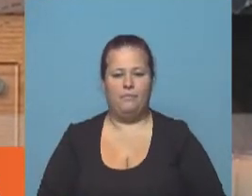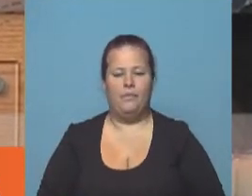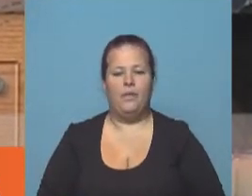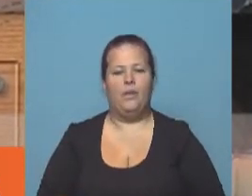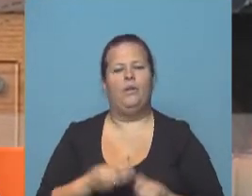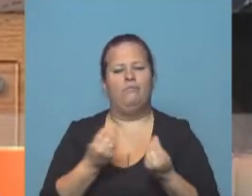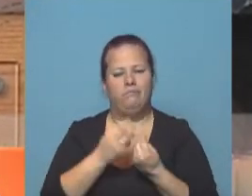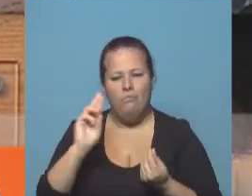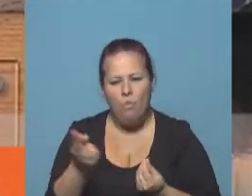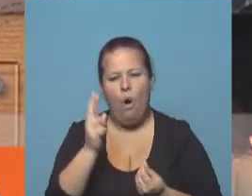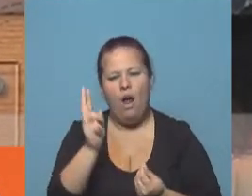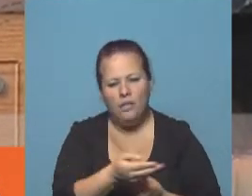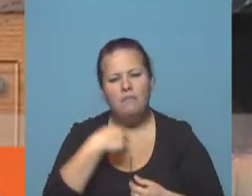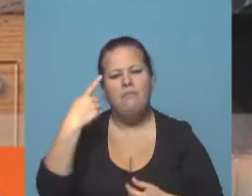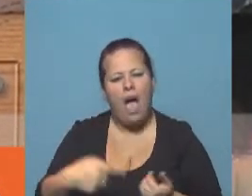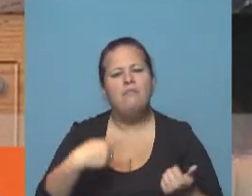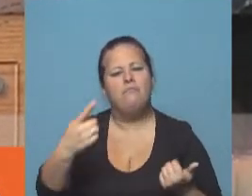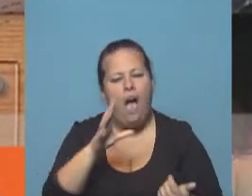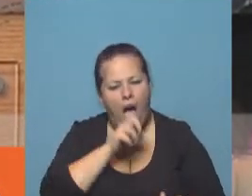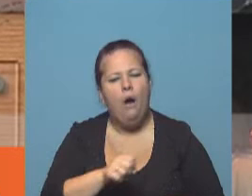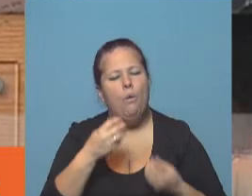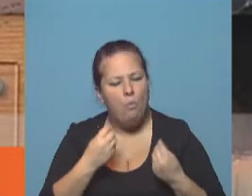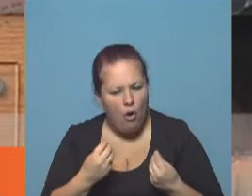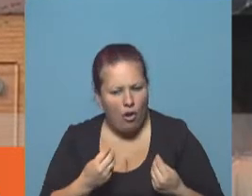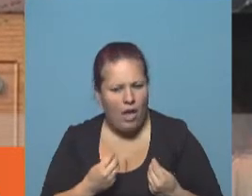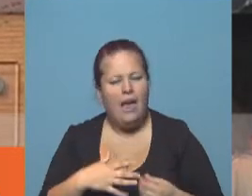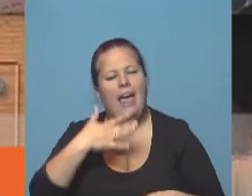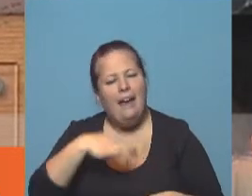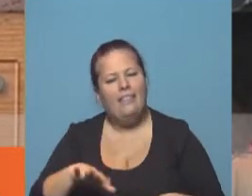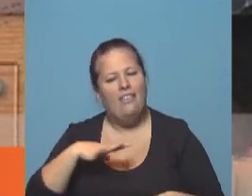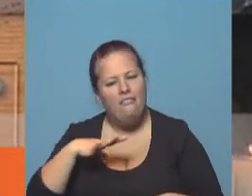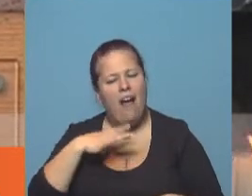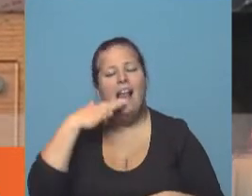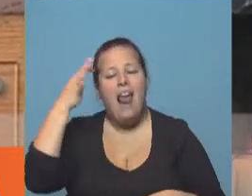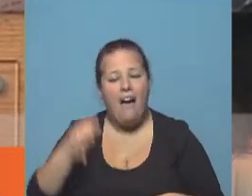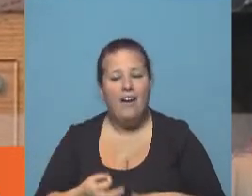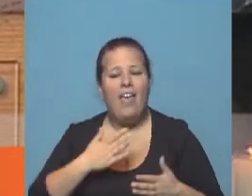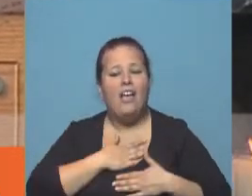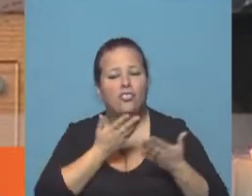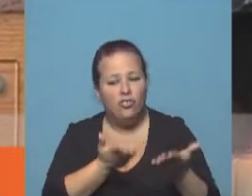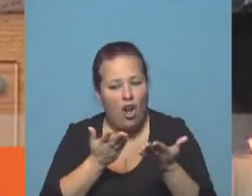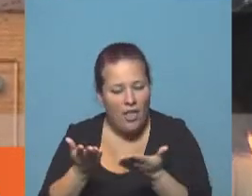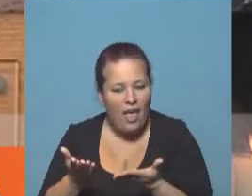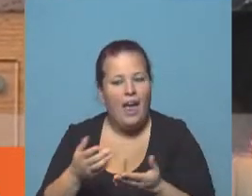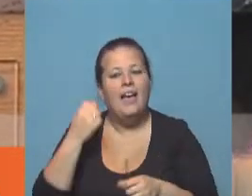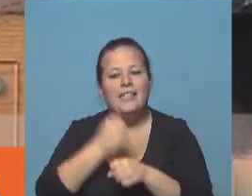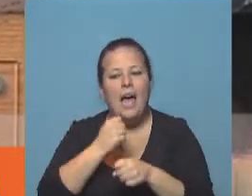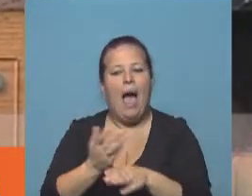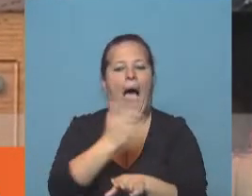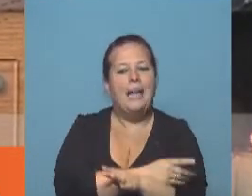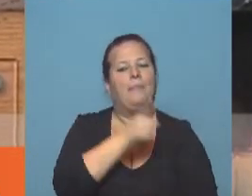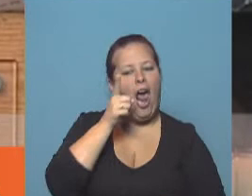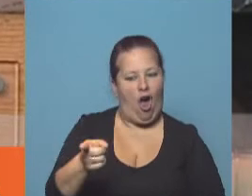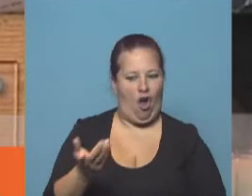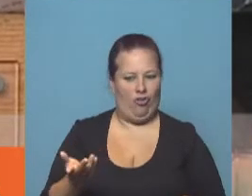¿Cuántas muertes inútiles vamos a tener que seguir soportando para entender que la verdadera solidaridad es la que trabaja para